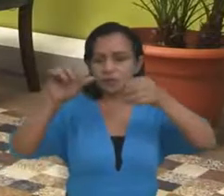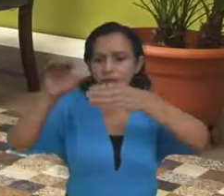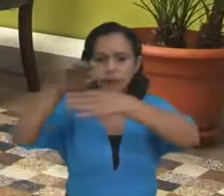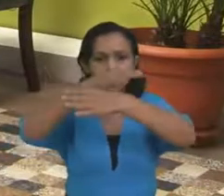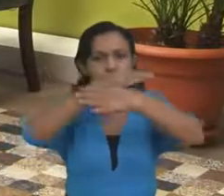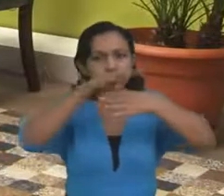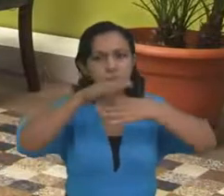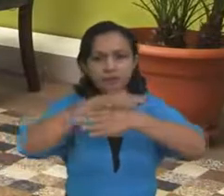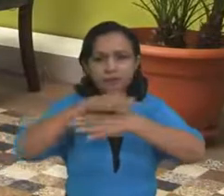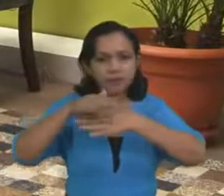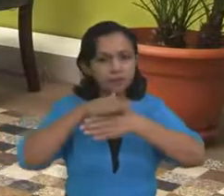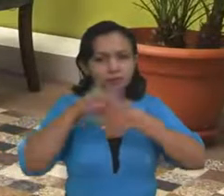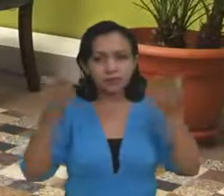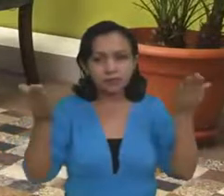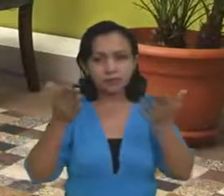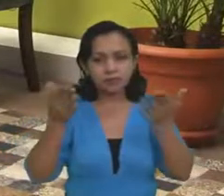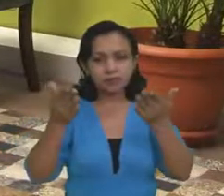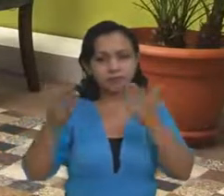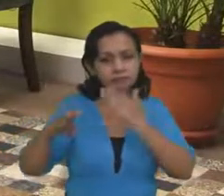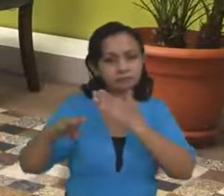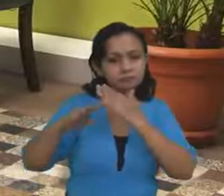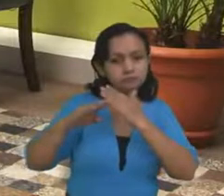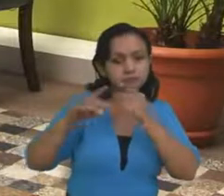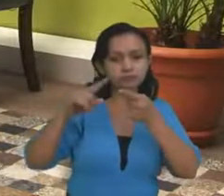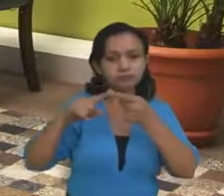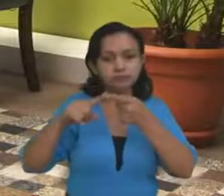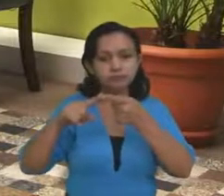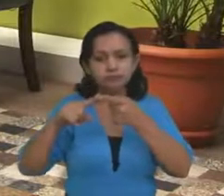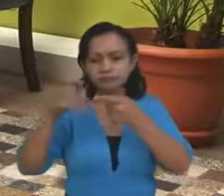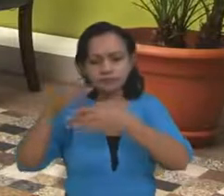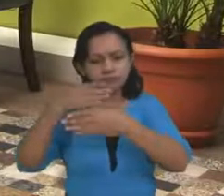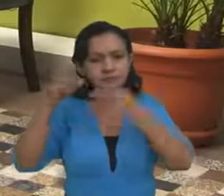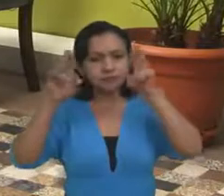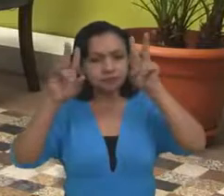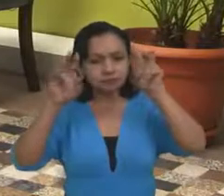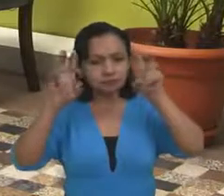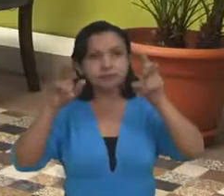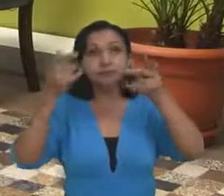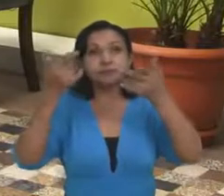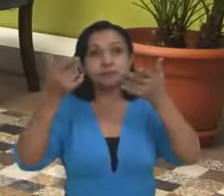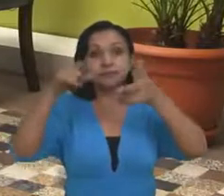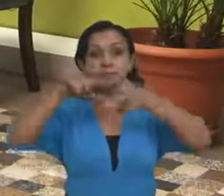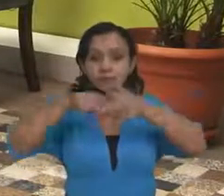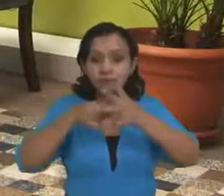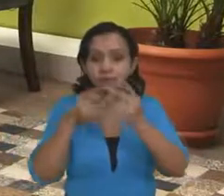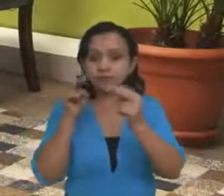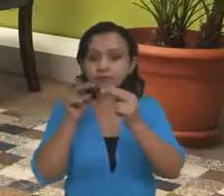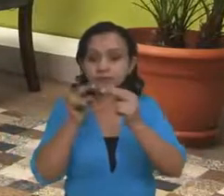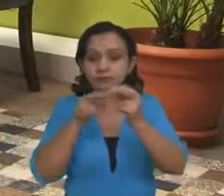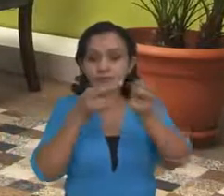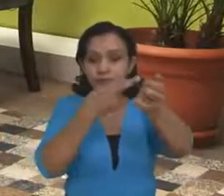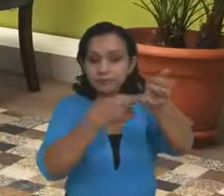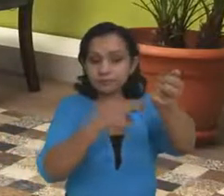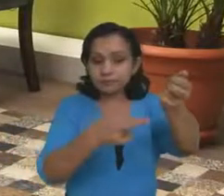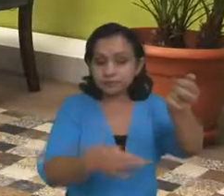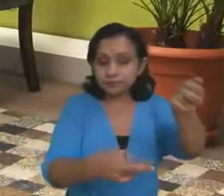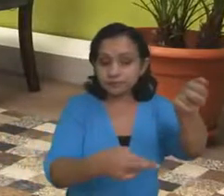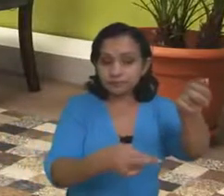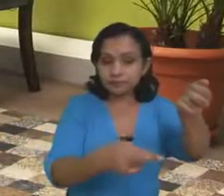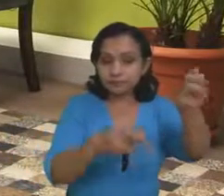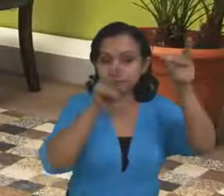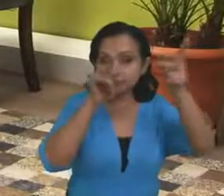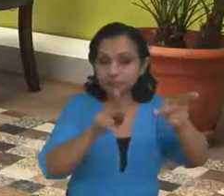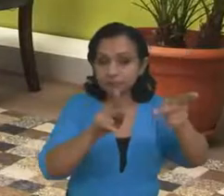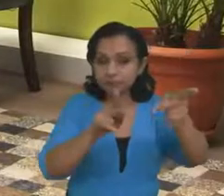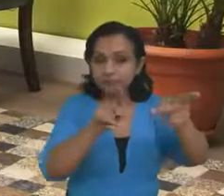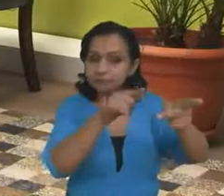¿verdad? Pueden ser anticuerpos, inmunoglobulinas, etcétera, que al entrar en contacto con la sangre de la persona